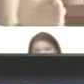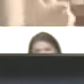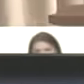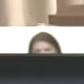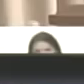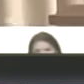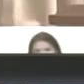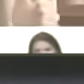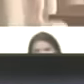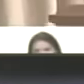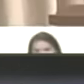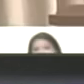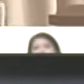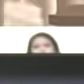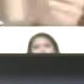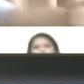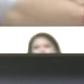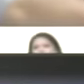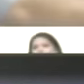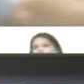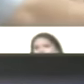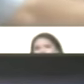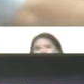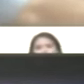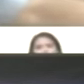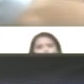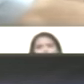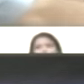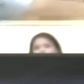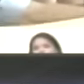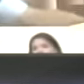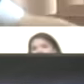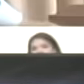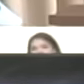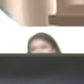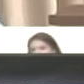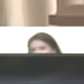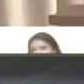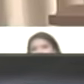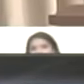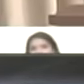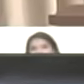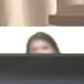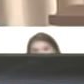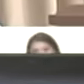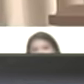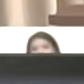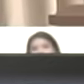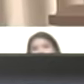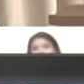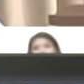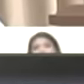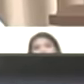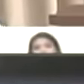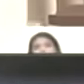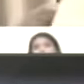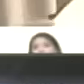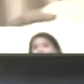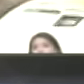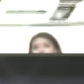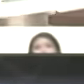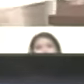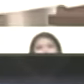sabotaje, llámese vandalismo, llámese robo, llámese decesos o fallecimientos. Aquí están todos